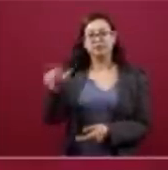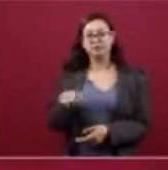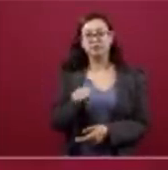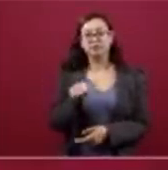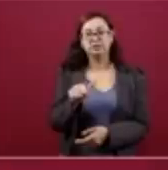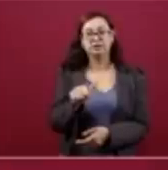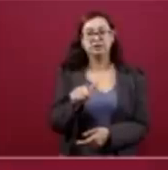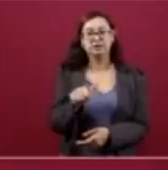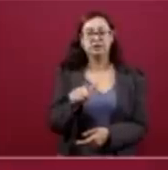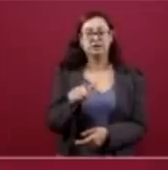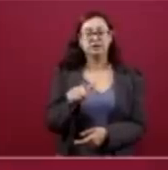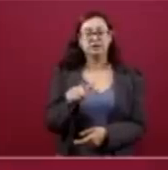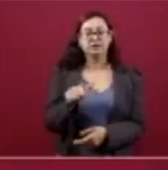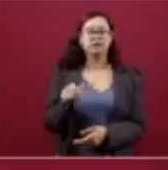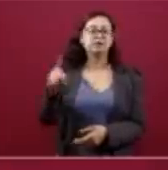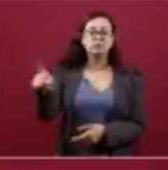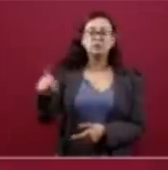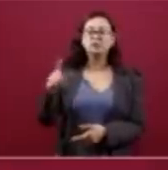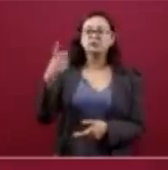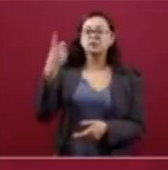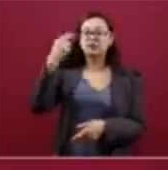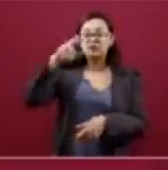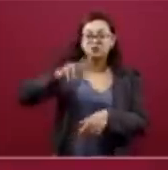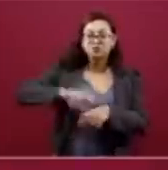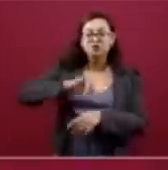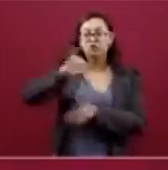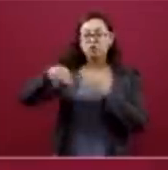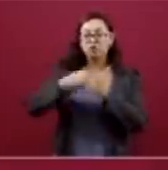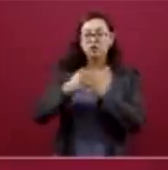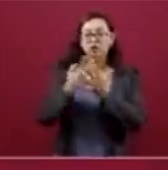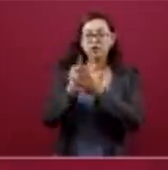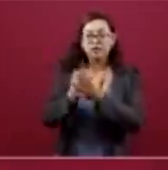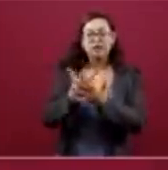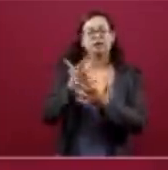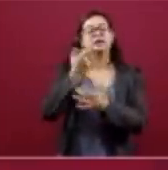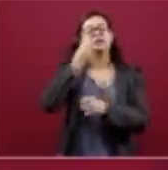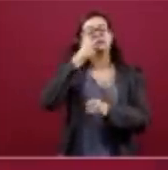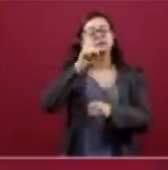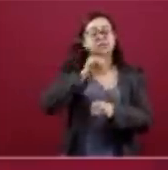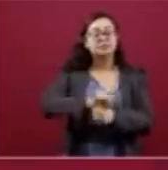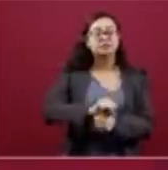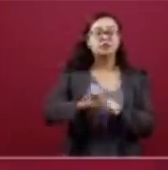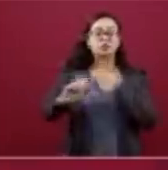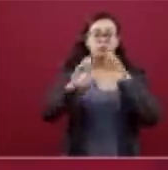director de las Islas Marías, fue secretario de Comunicaciones con el general Cárdenas.